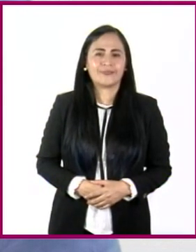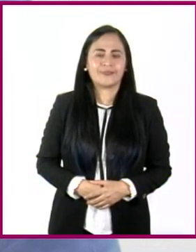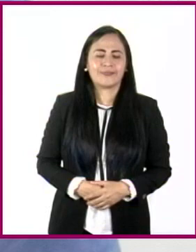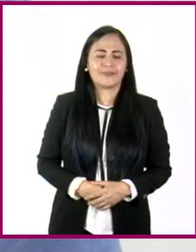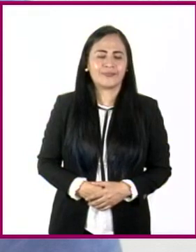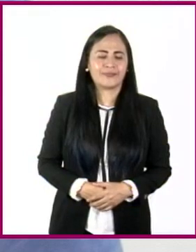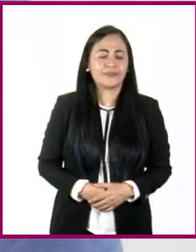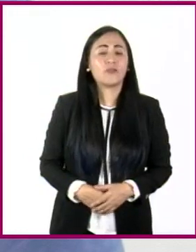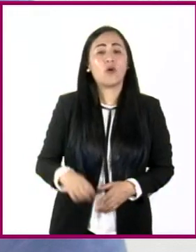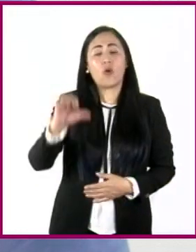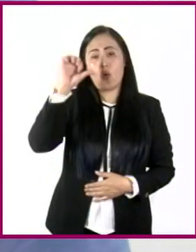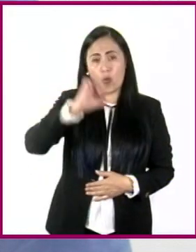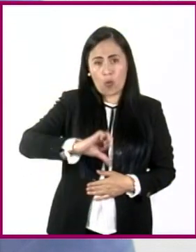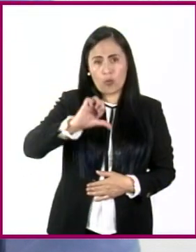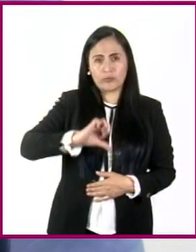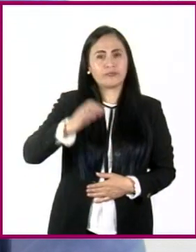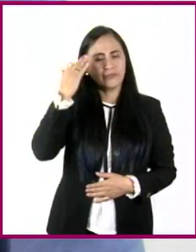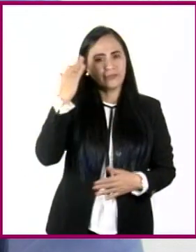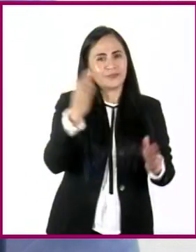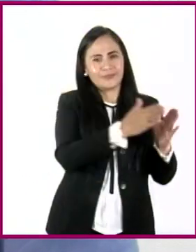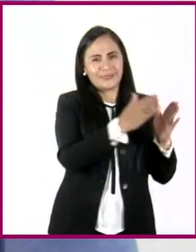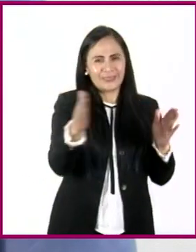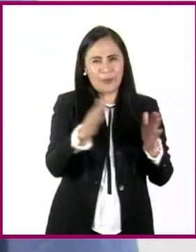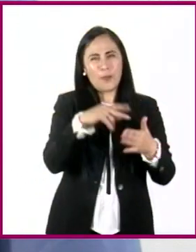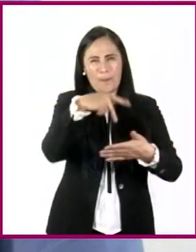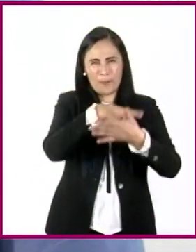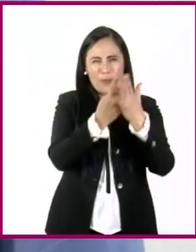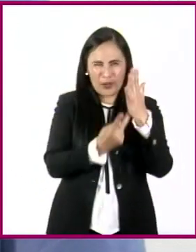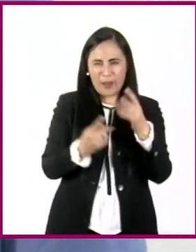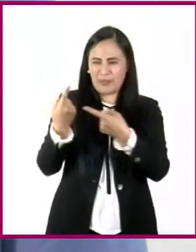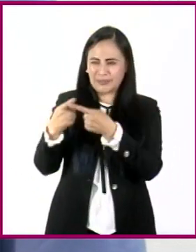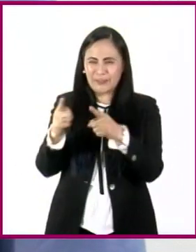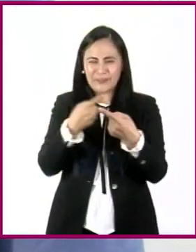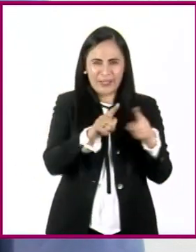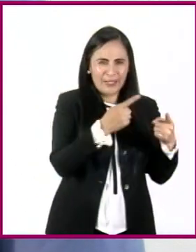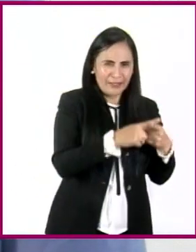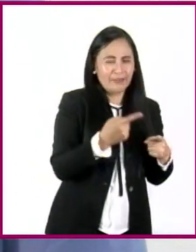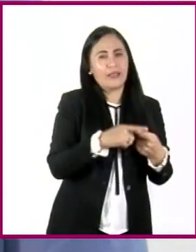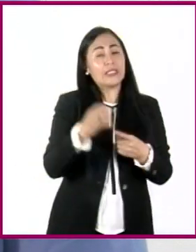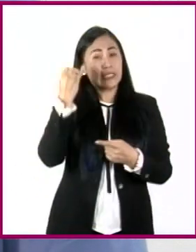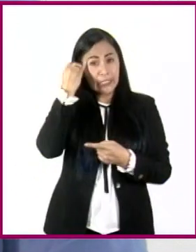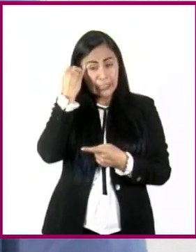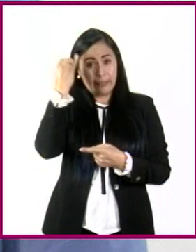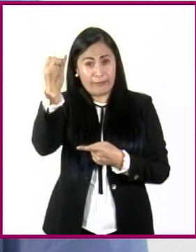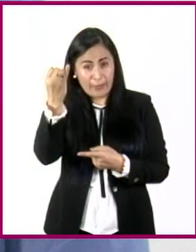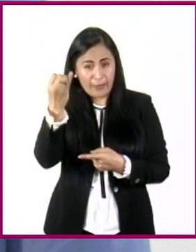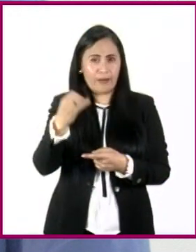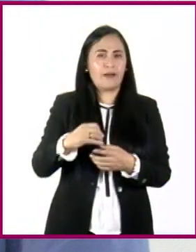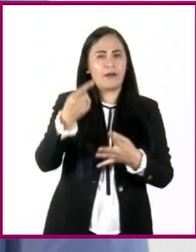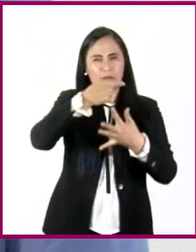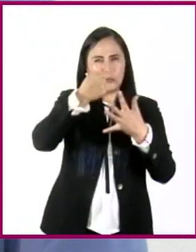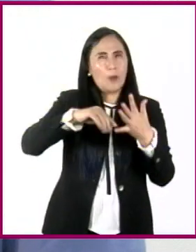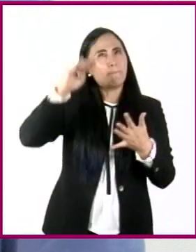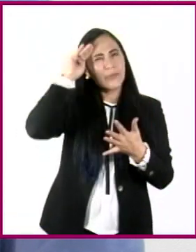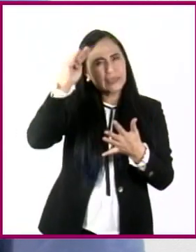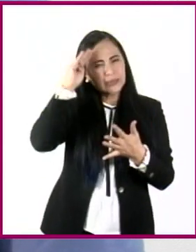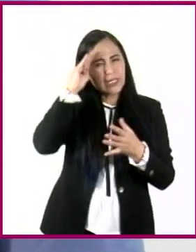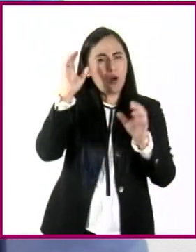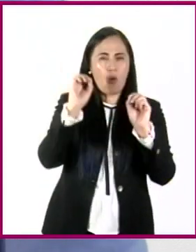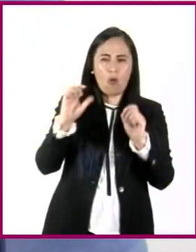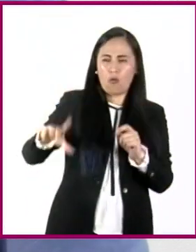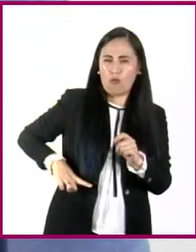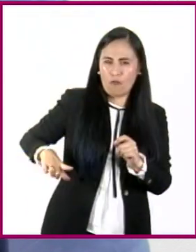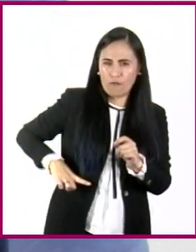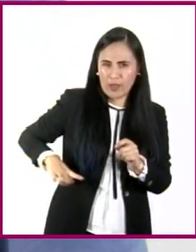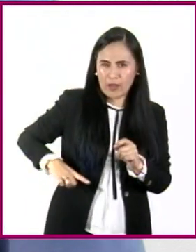algo hemos aprendido a lo largo de esta temporada de Conciencia Histórica es que no hay filosofía, corriente de pensamiento o forma de gobierno que